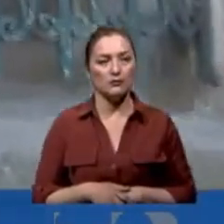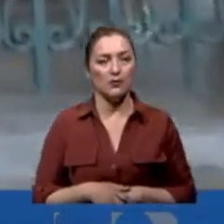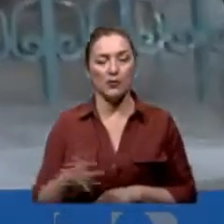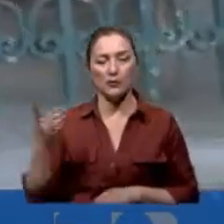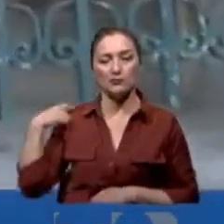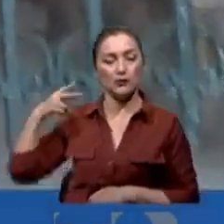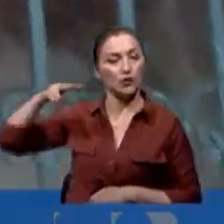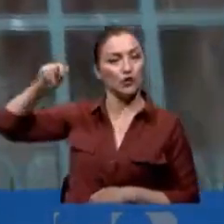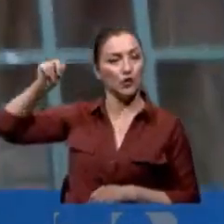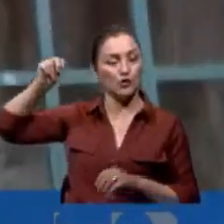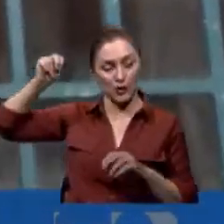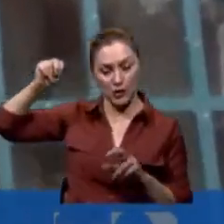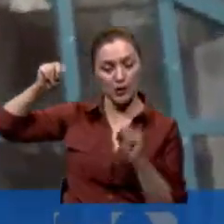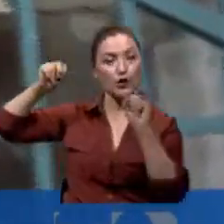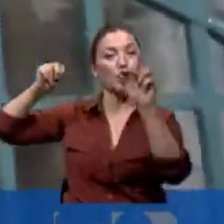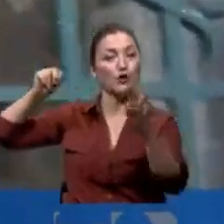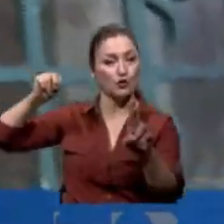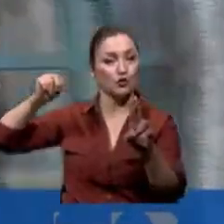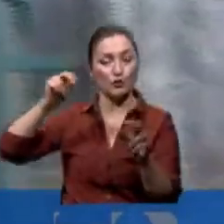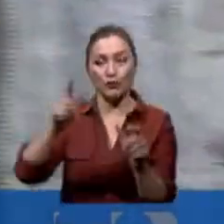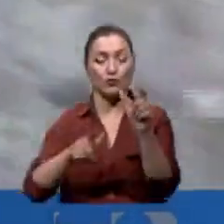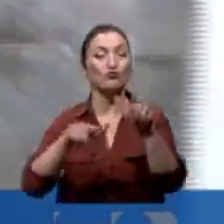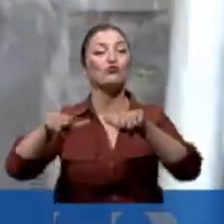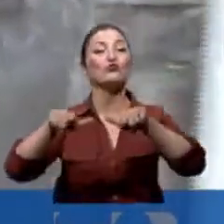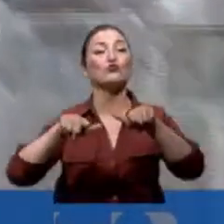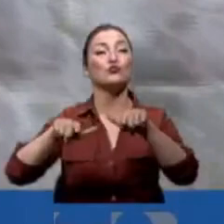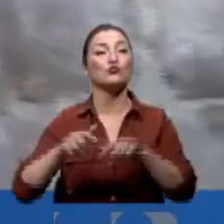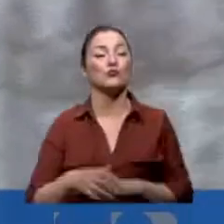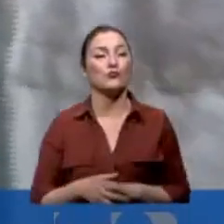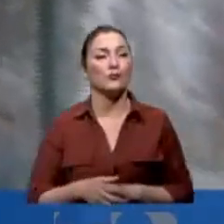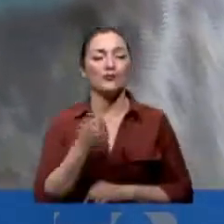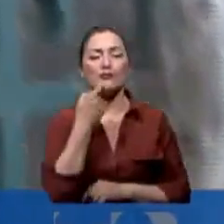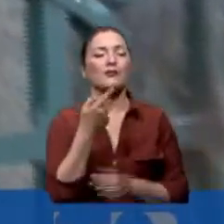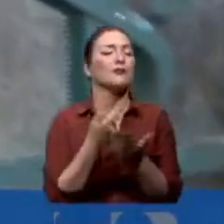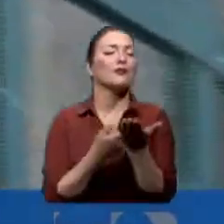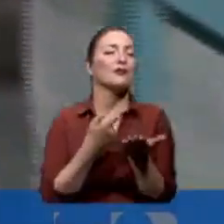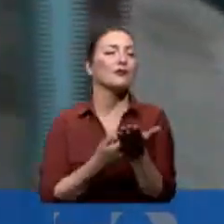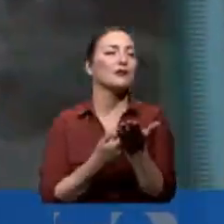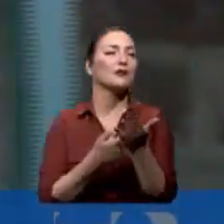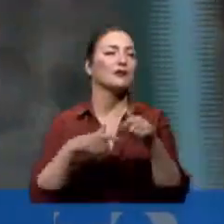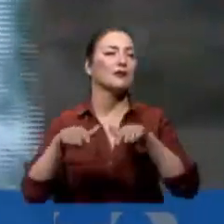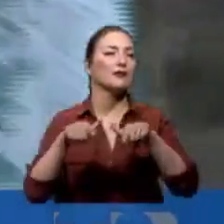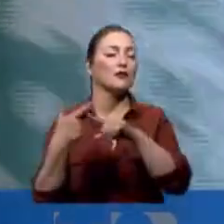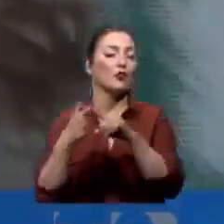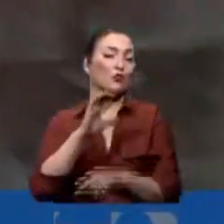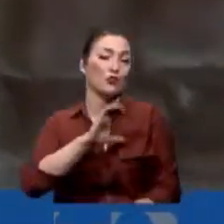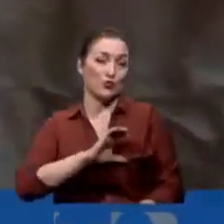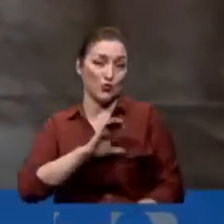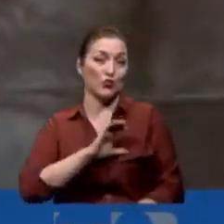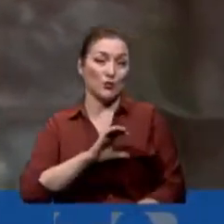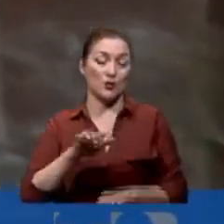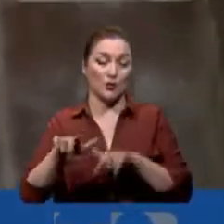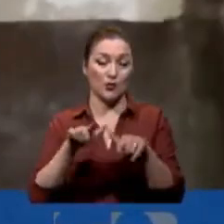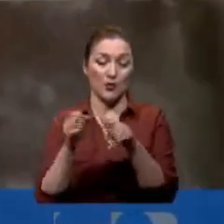norte desde el sur manifestando y con los vecinos de estos sectores que manifiestan precisamente que hay sectores del municipio que hay